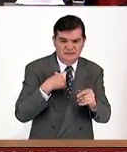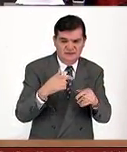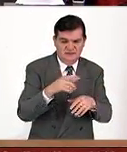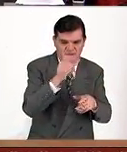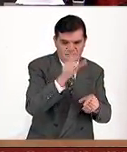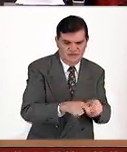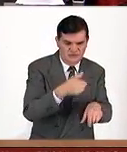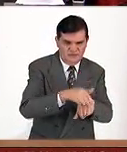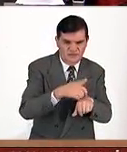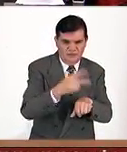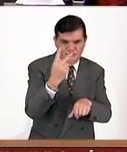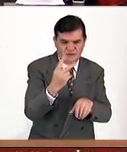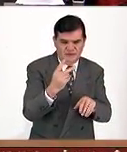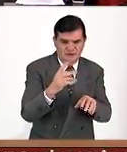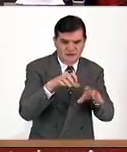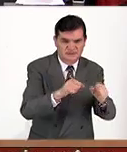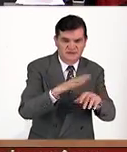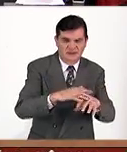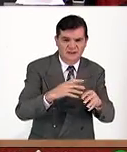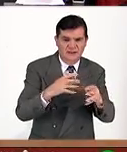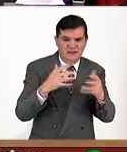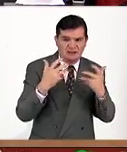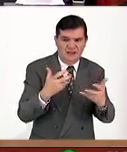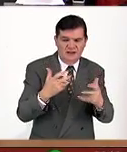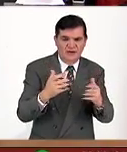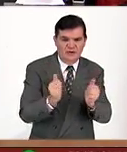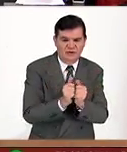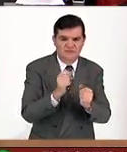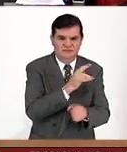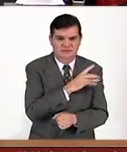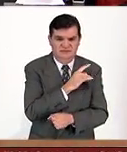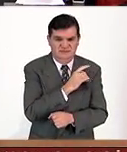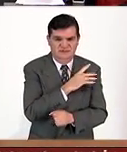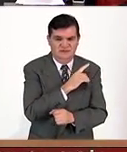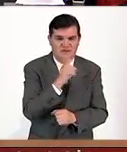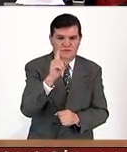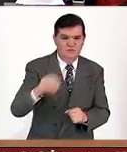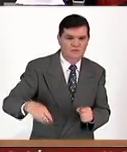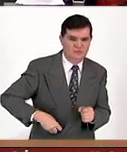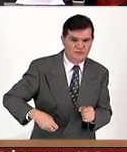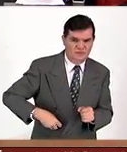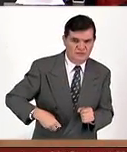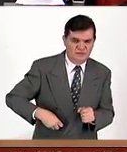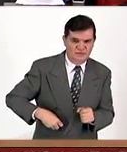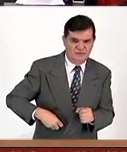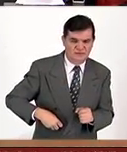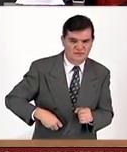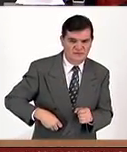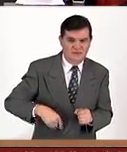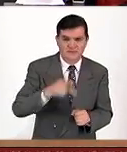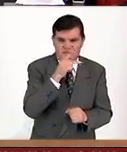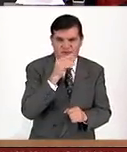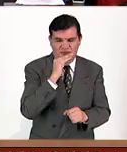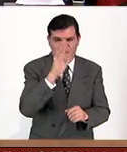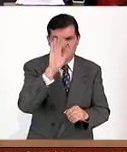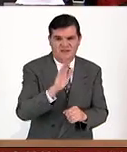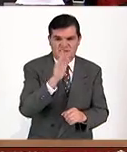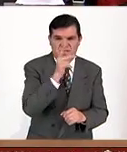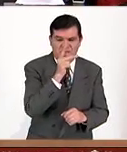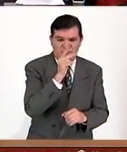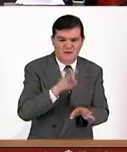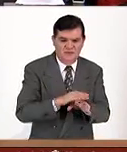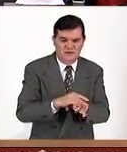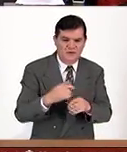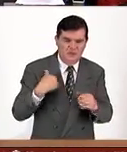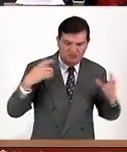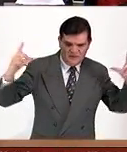2 arranca con el tema de ansiedades y miedos y culpas. Los papás parecemos papás pípila,